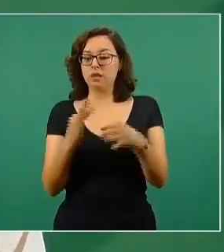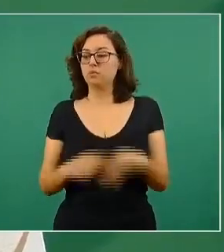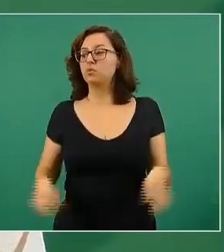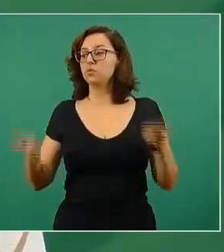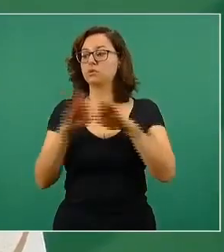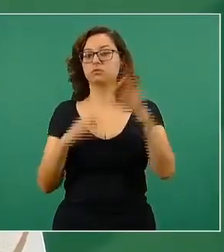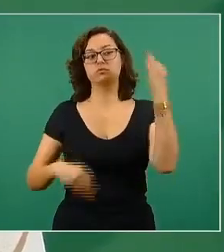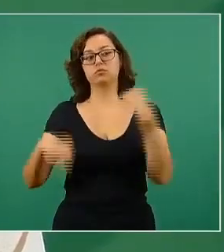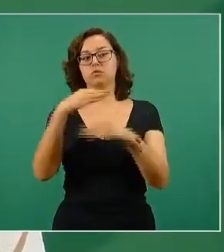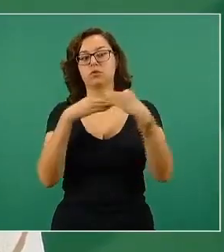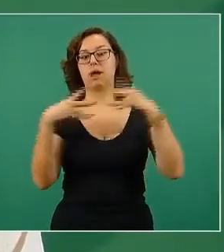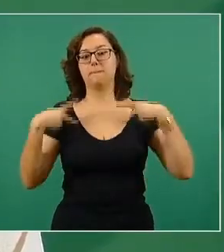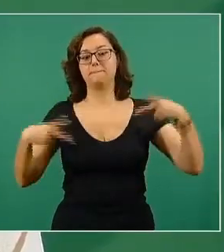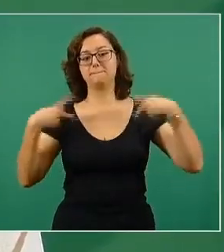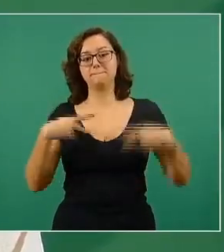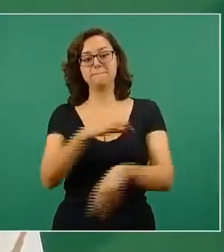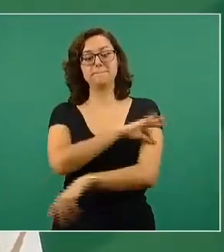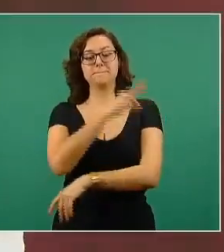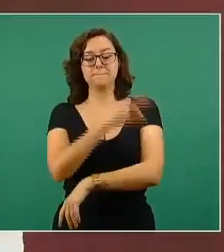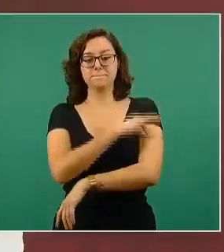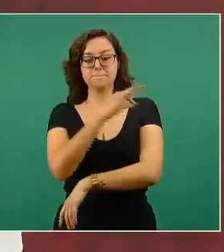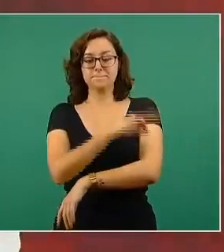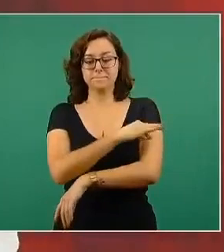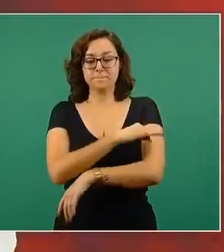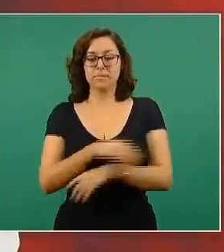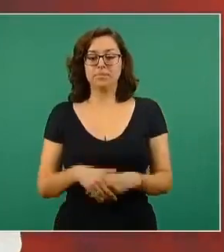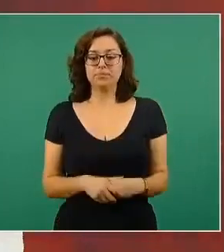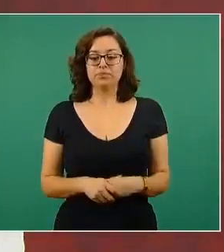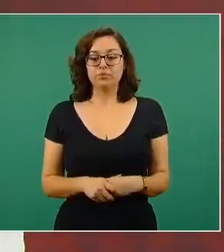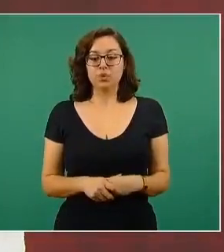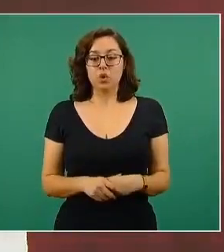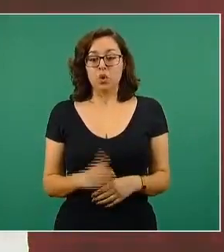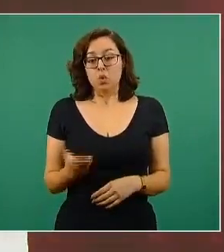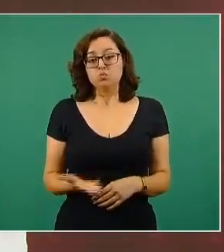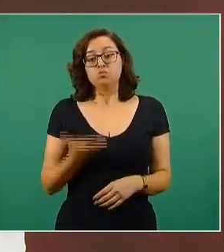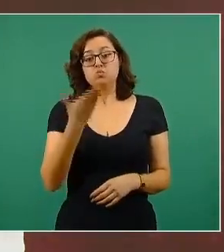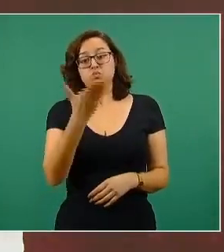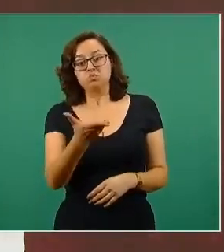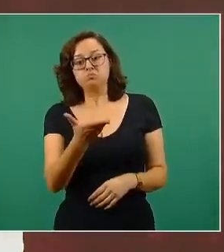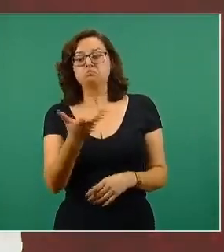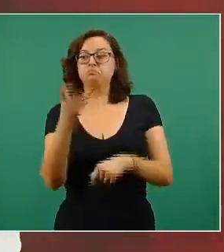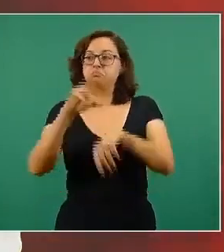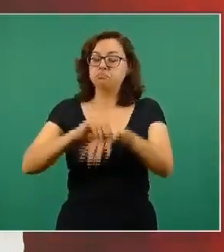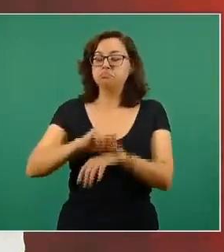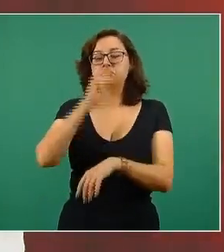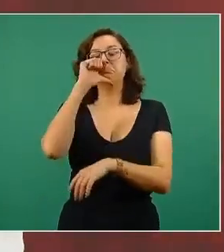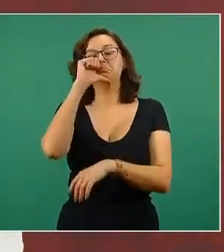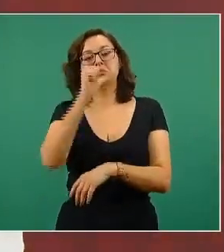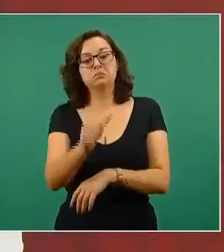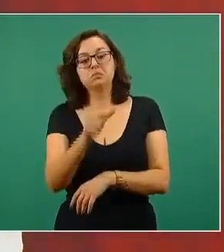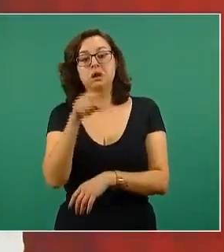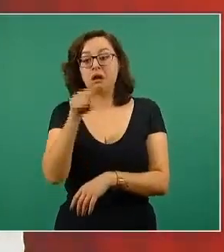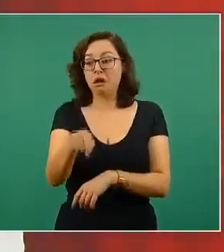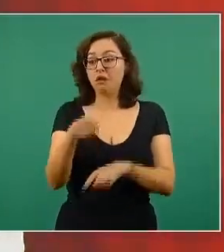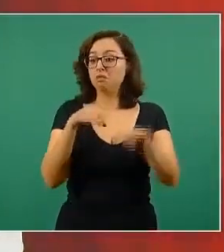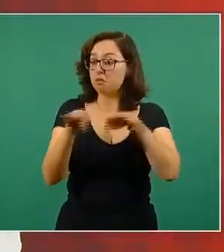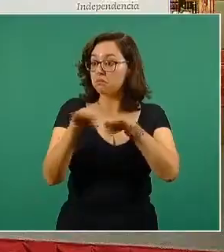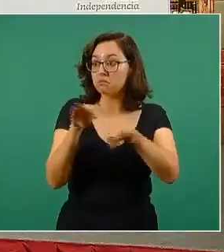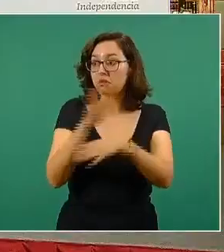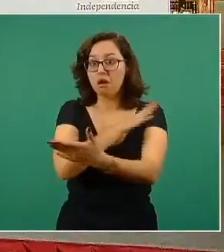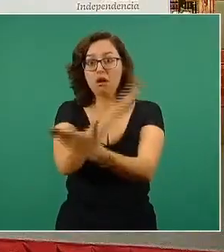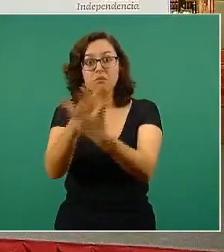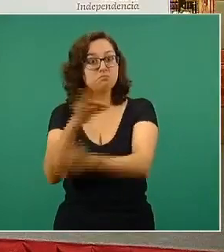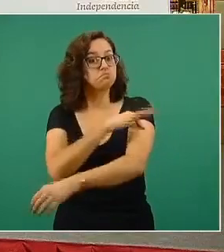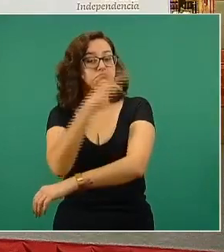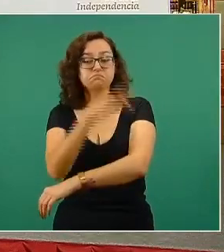las medidas de salud pública. Usted, al impedirle a la persona trabajadora acudir oportunamente a su cita